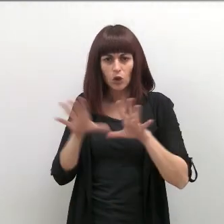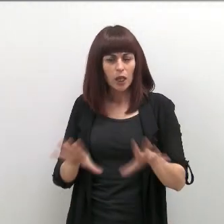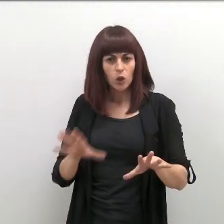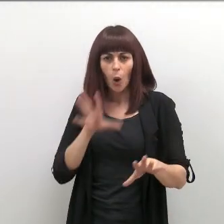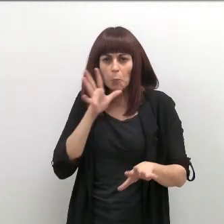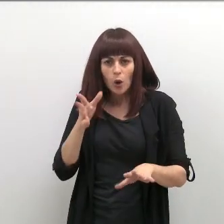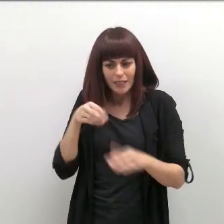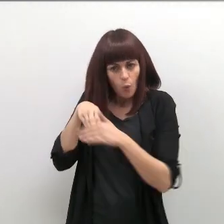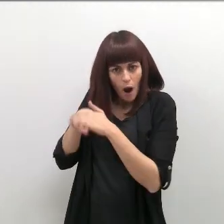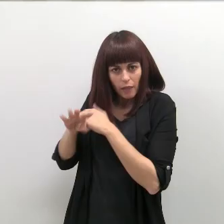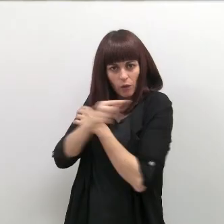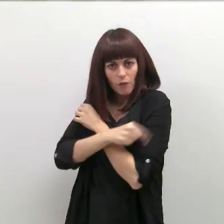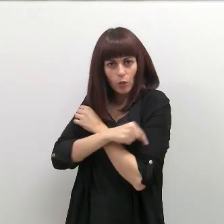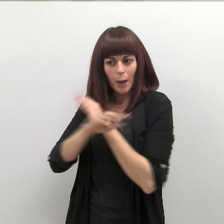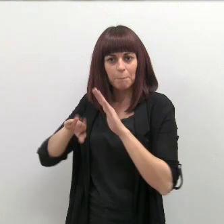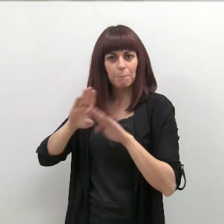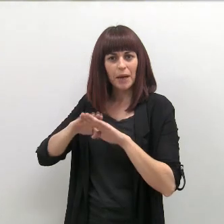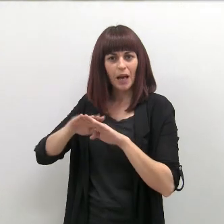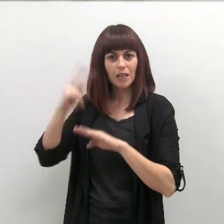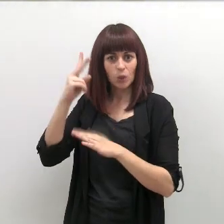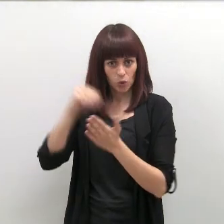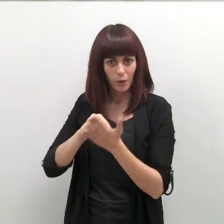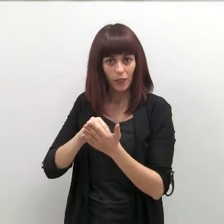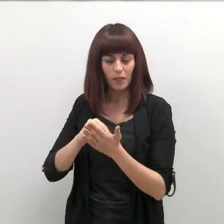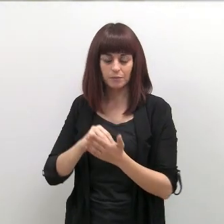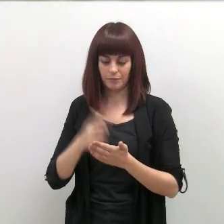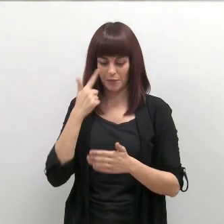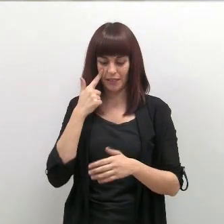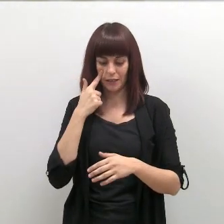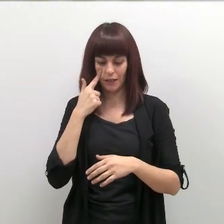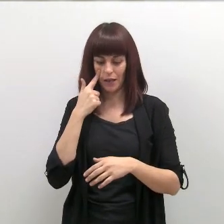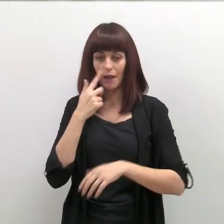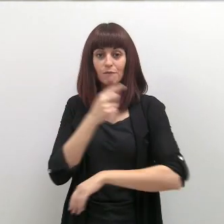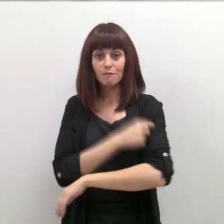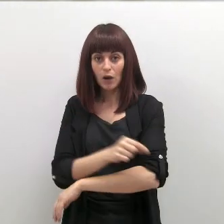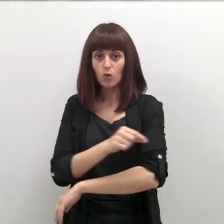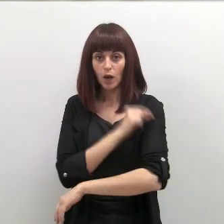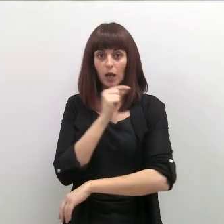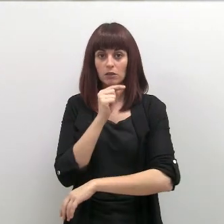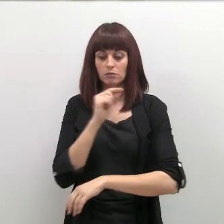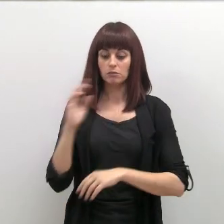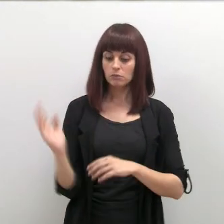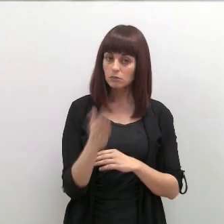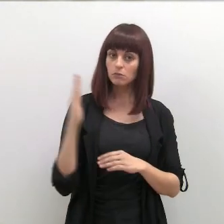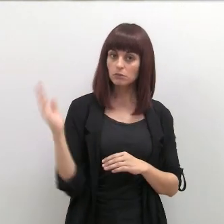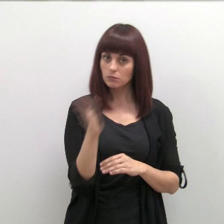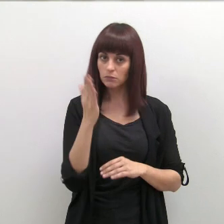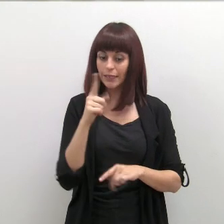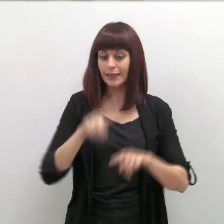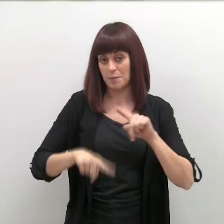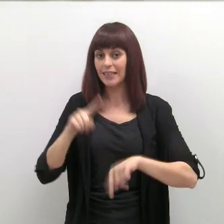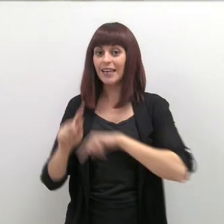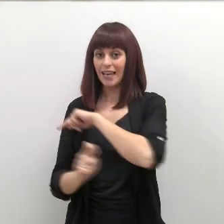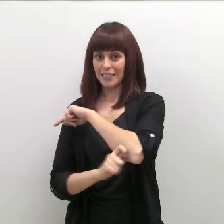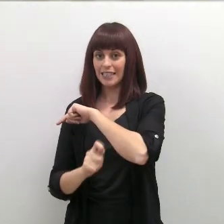vacunas para la segunda dosis? El ritmo de vacunación es llevando, según la estrategia